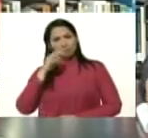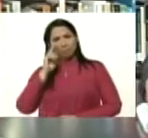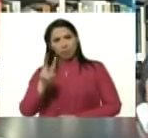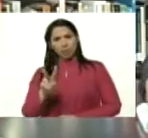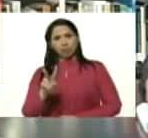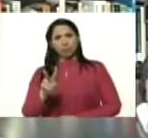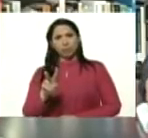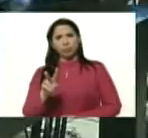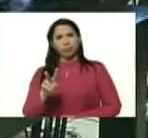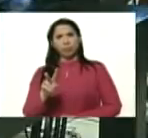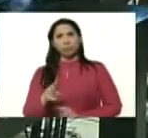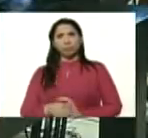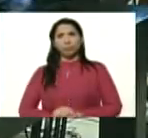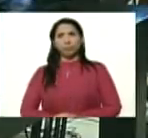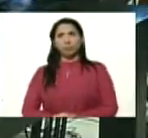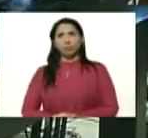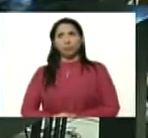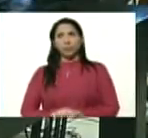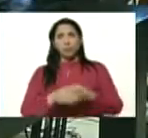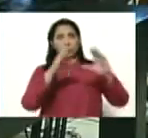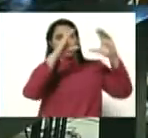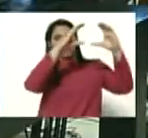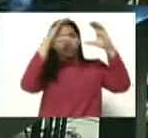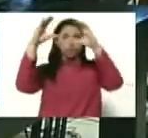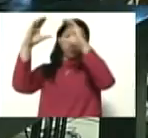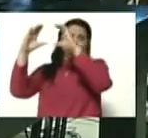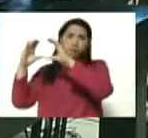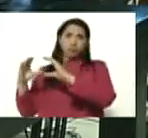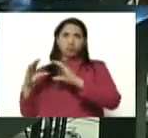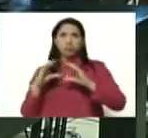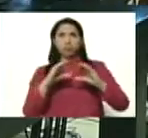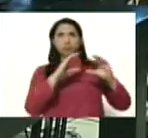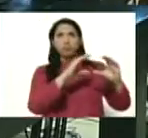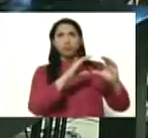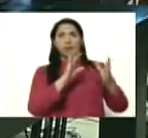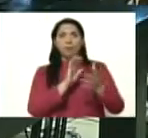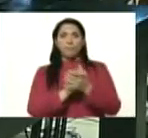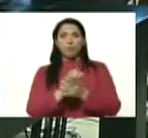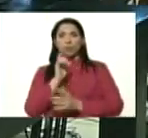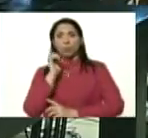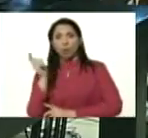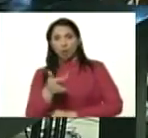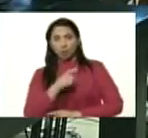en los cuadros, compañeros del Guárico,